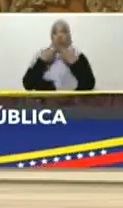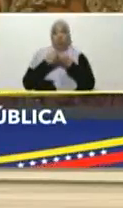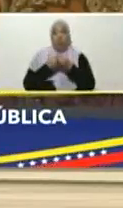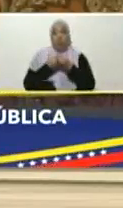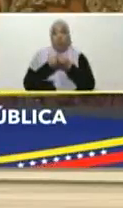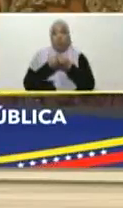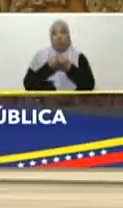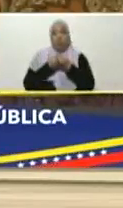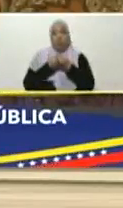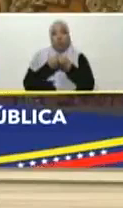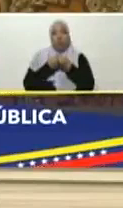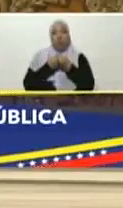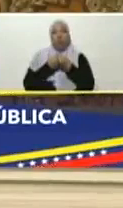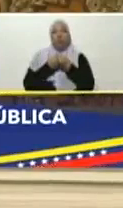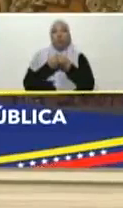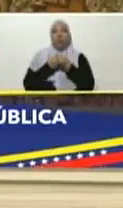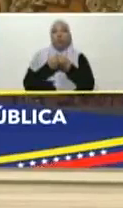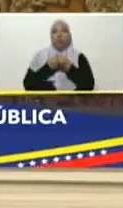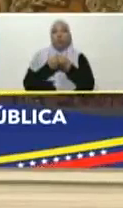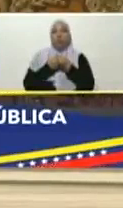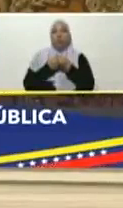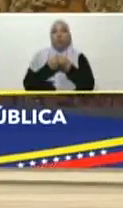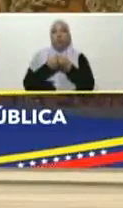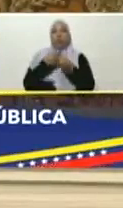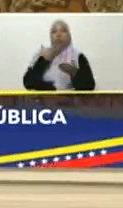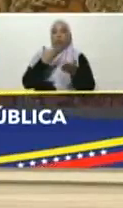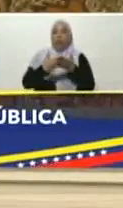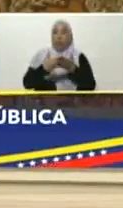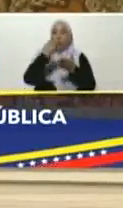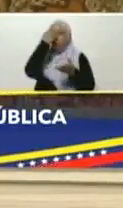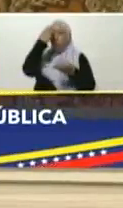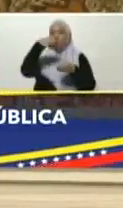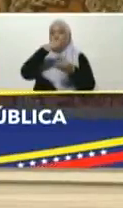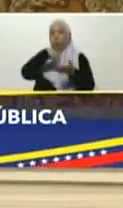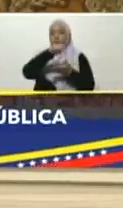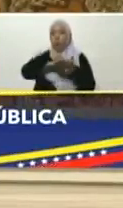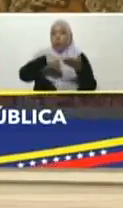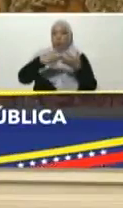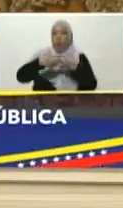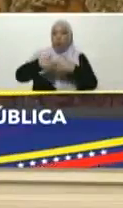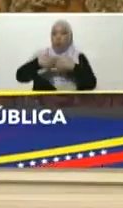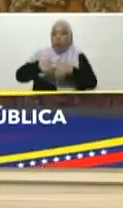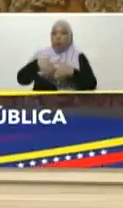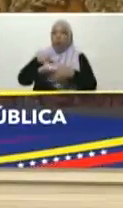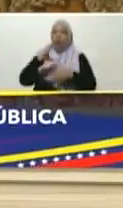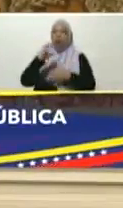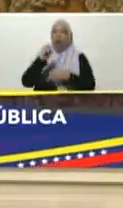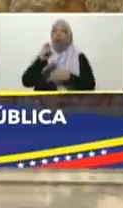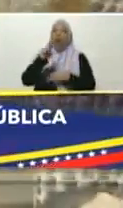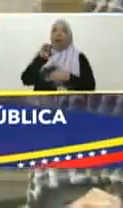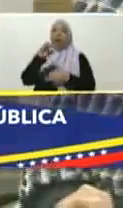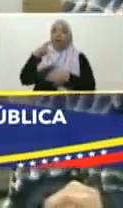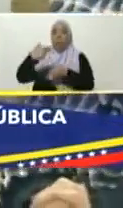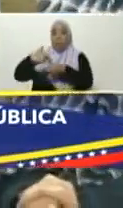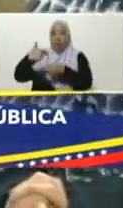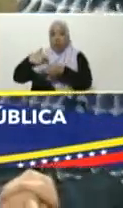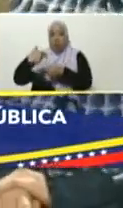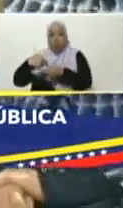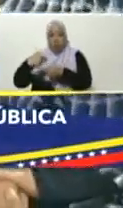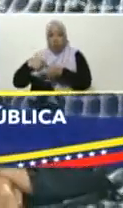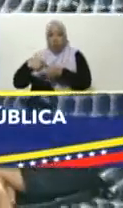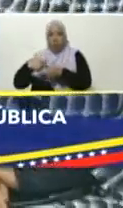en Jamaica, firmando el gran acuerdo de Petrocaribe. El pueblo de Belice está